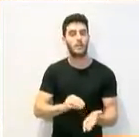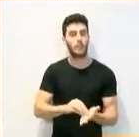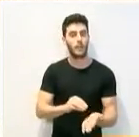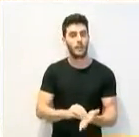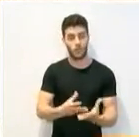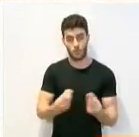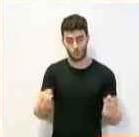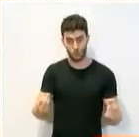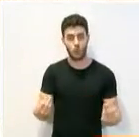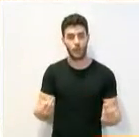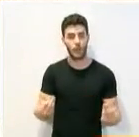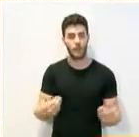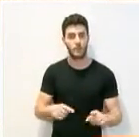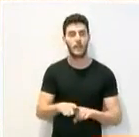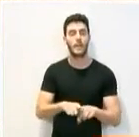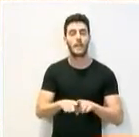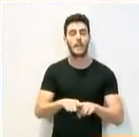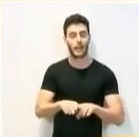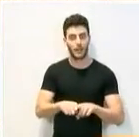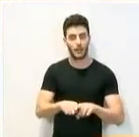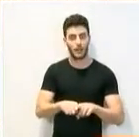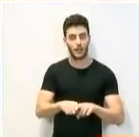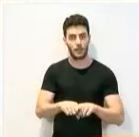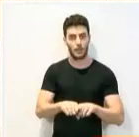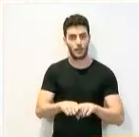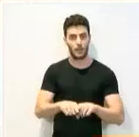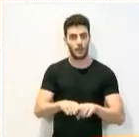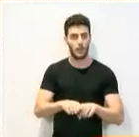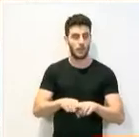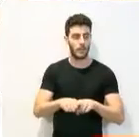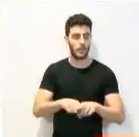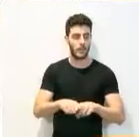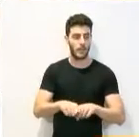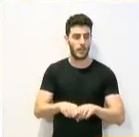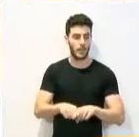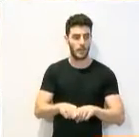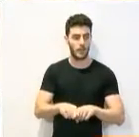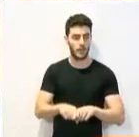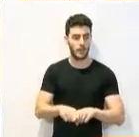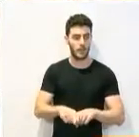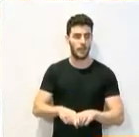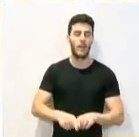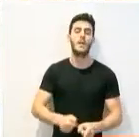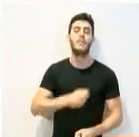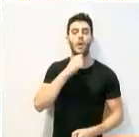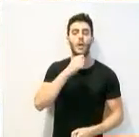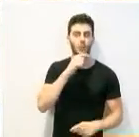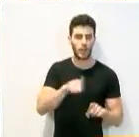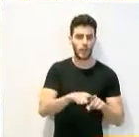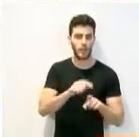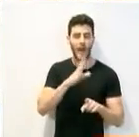sido criticadas por el Partido Socialista, que ahora